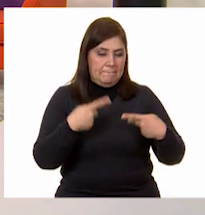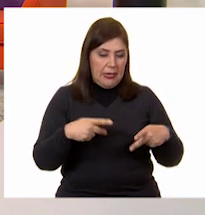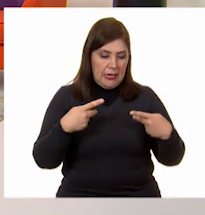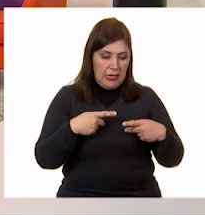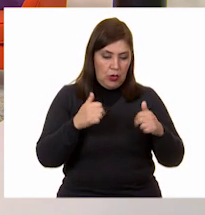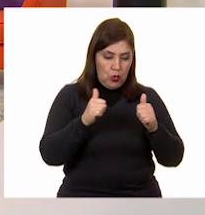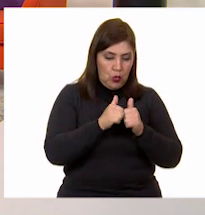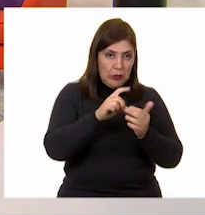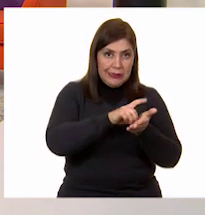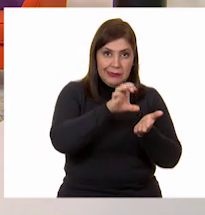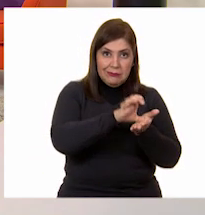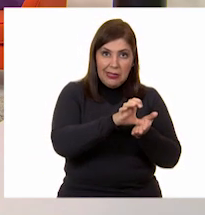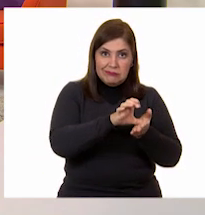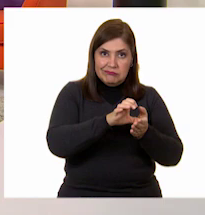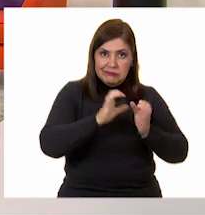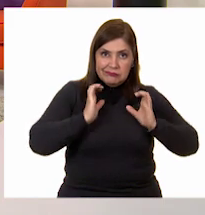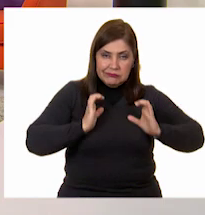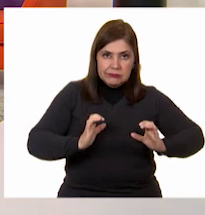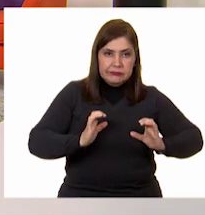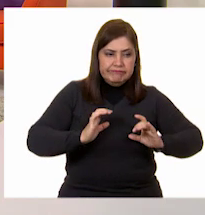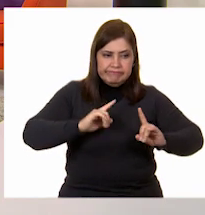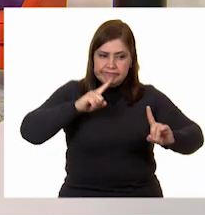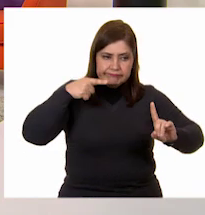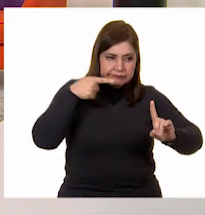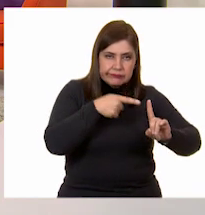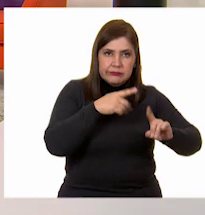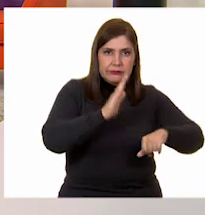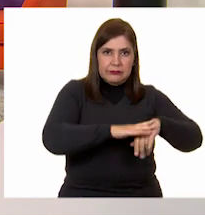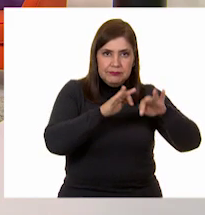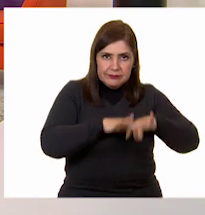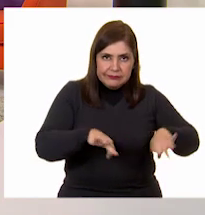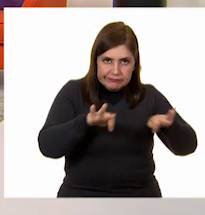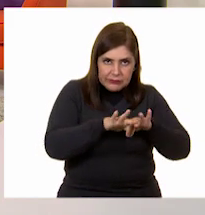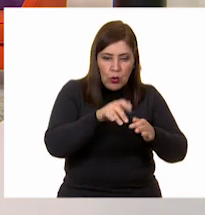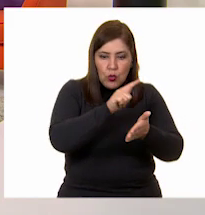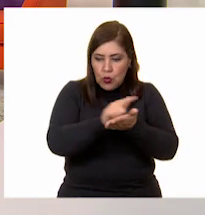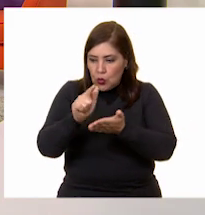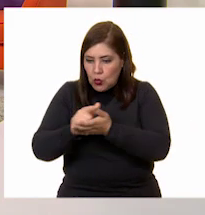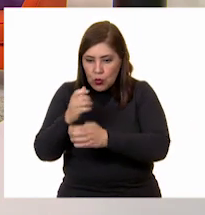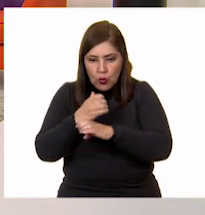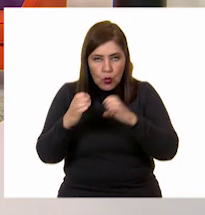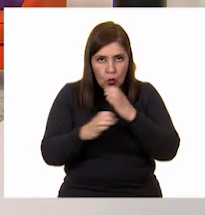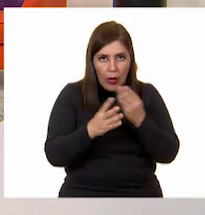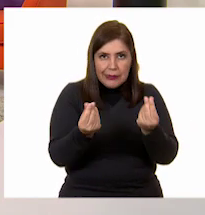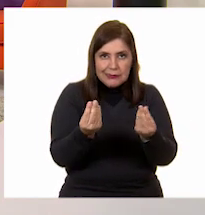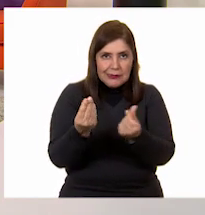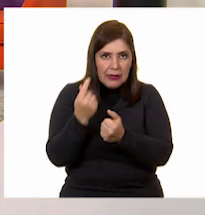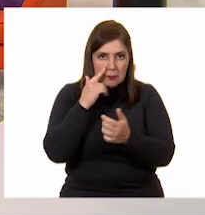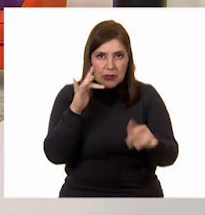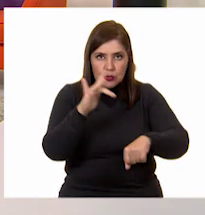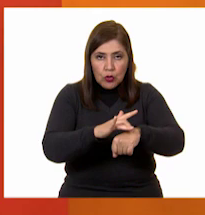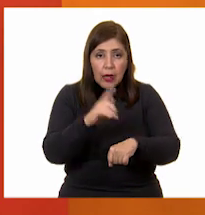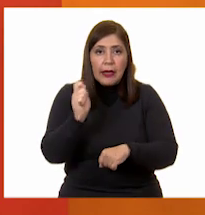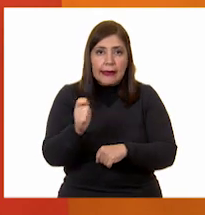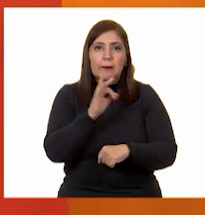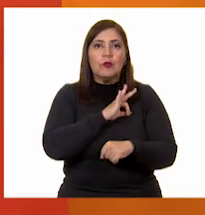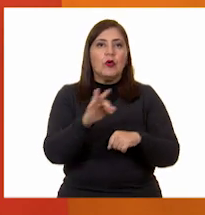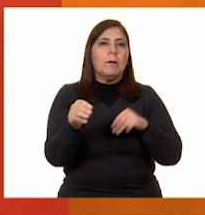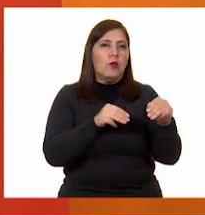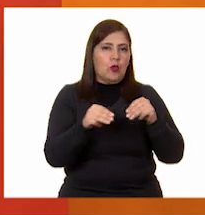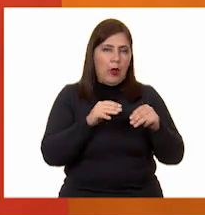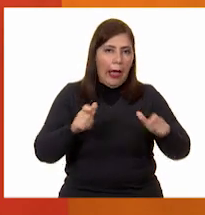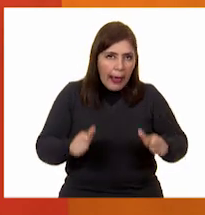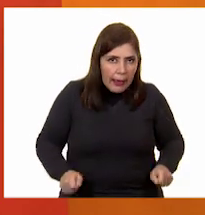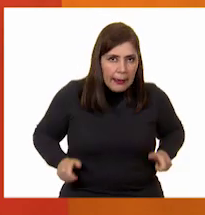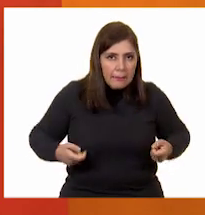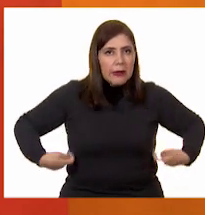discapacidad motriz, se prioriza el cuidado de la limpieza de los objetos que tocan y que les ayudan en su movilidad. También en